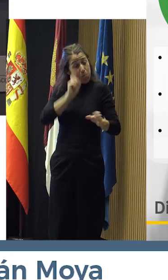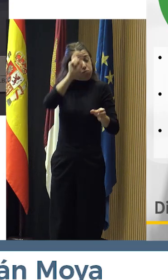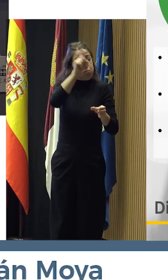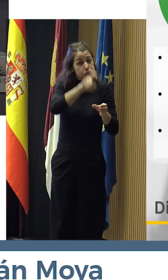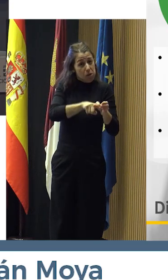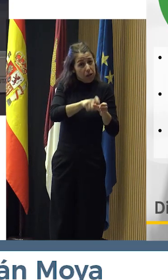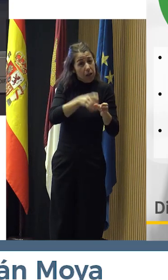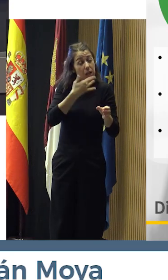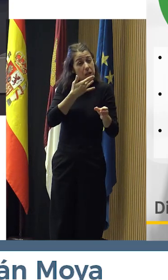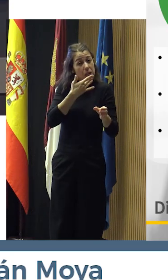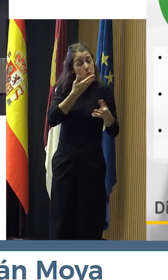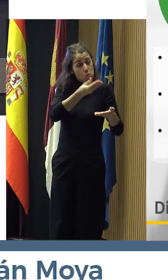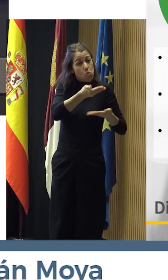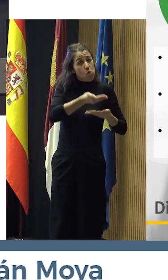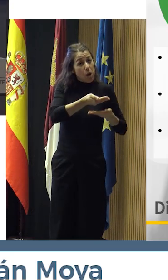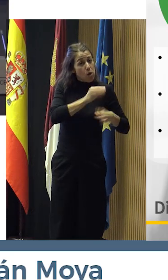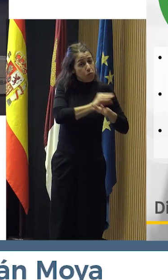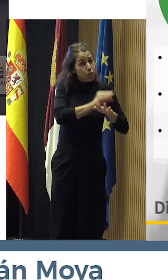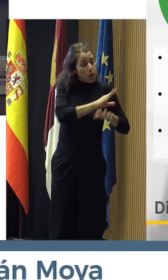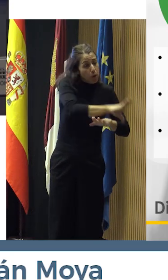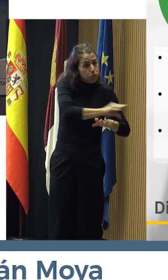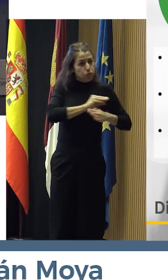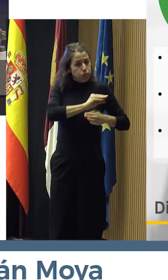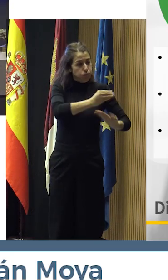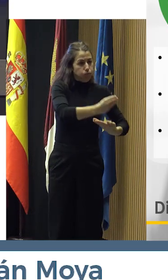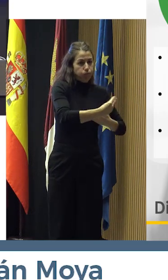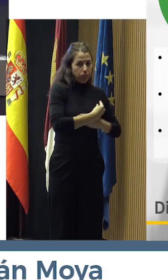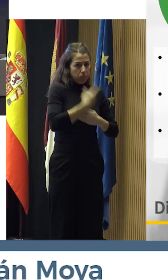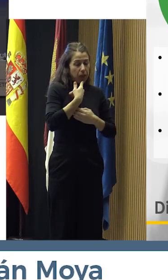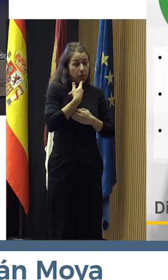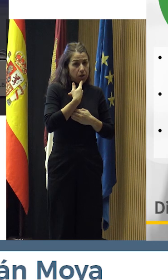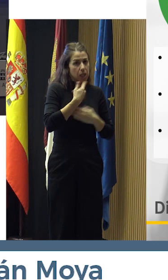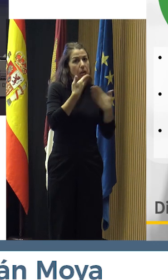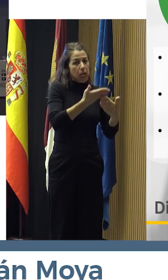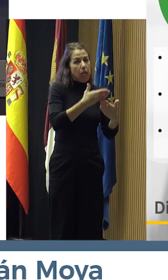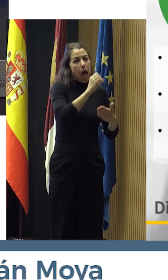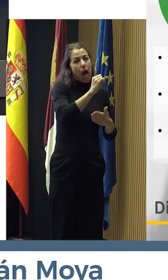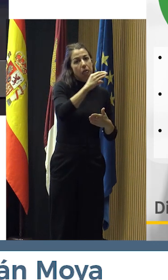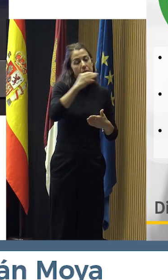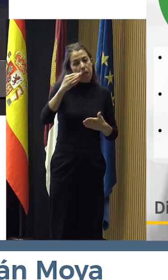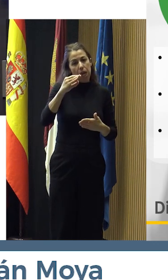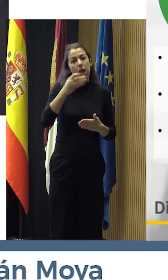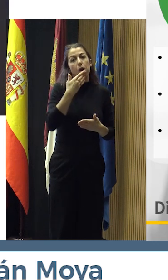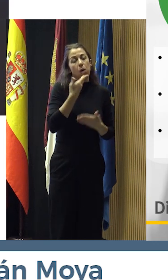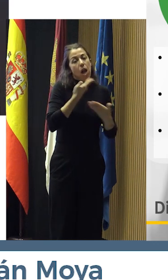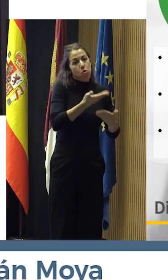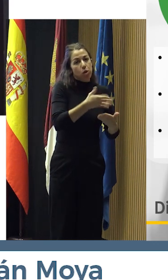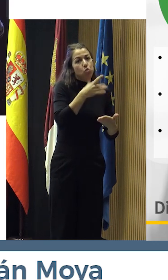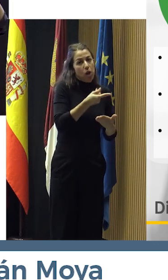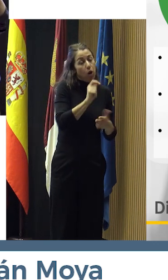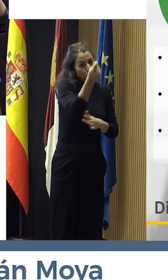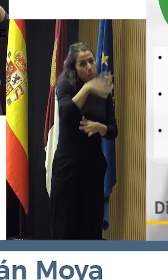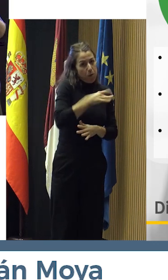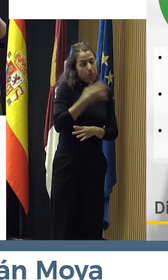convocatoria, y conseguimos una ayuda. Entonces, esta cátedra está financiada por la AECC. ¿El objetivo? Pues lo que hemos dicho,